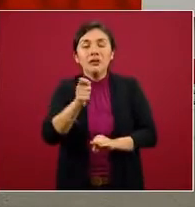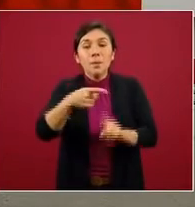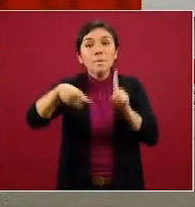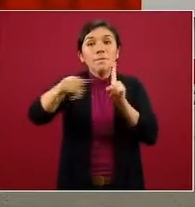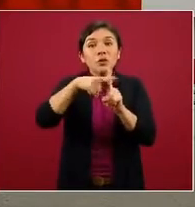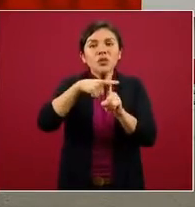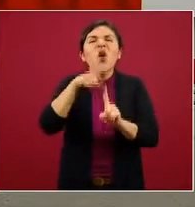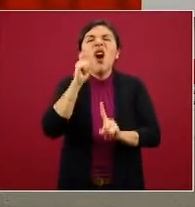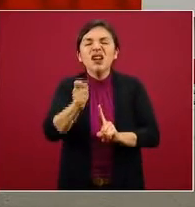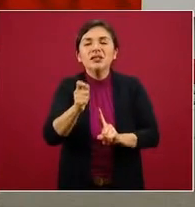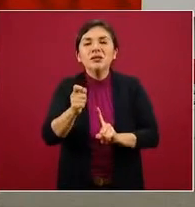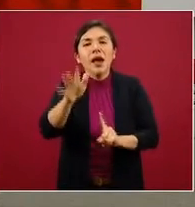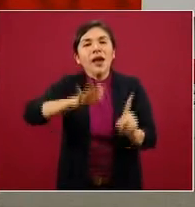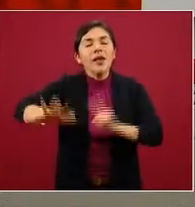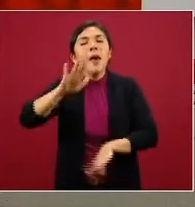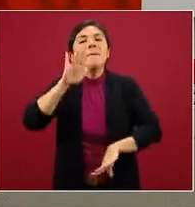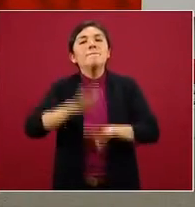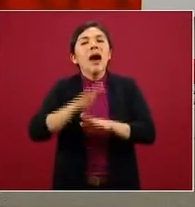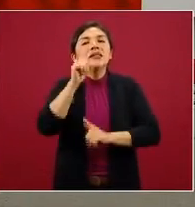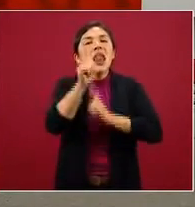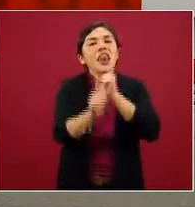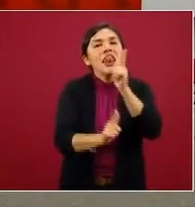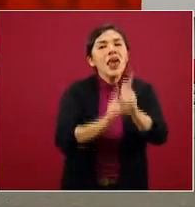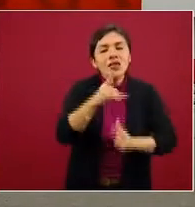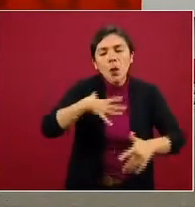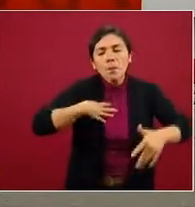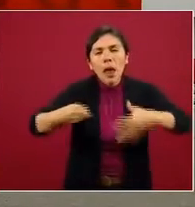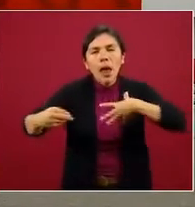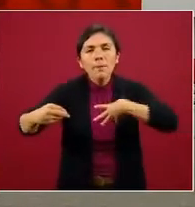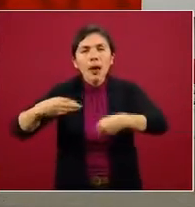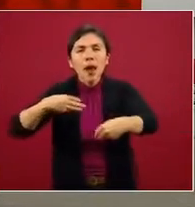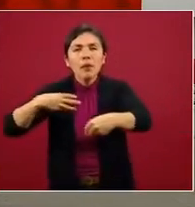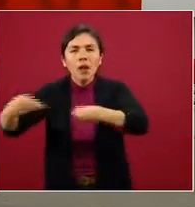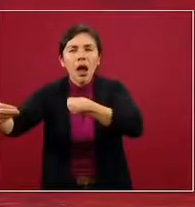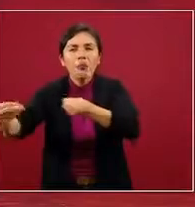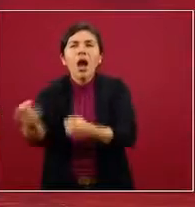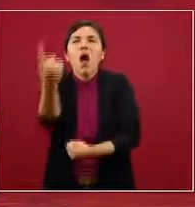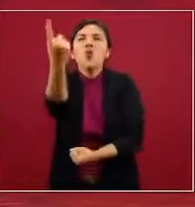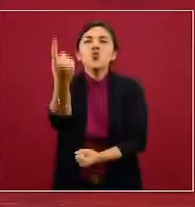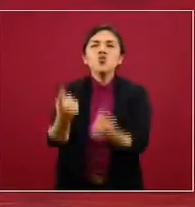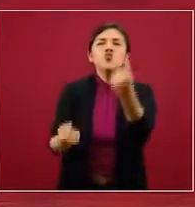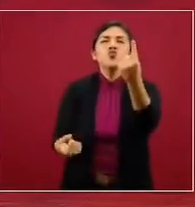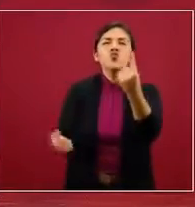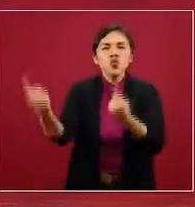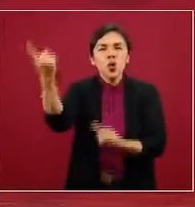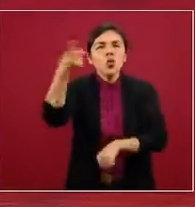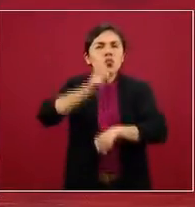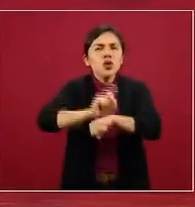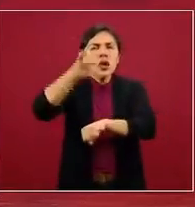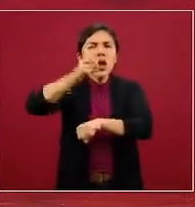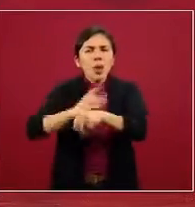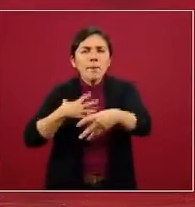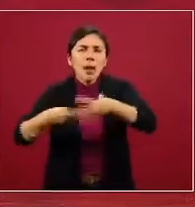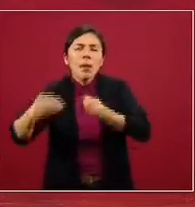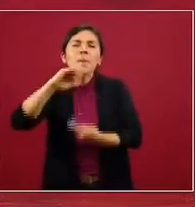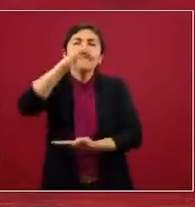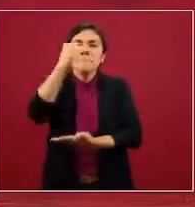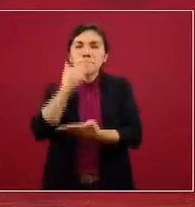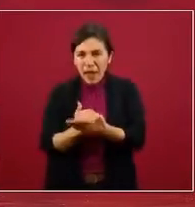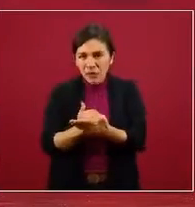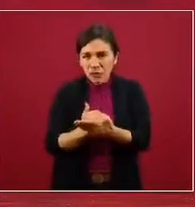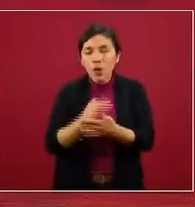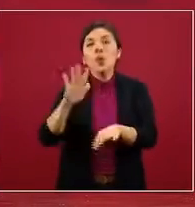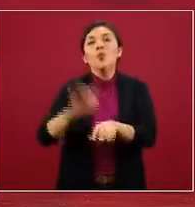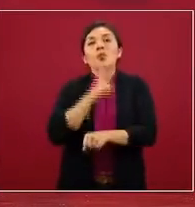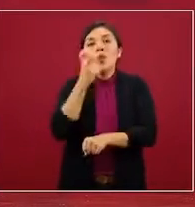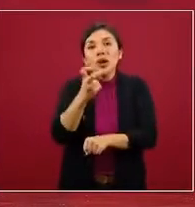consecuencia positiva es que se hagan más lentos los contagios, que la cantidad de contagios diarios sea menor y